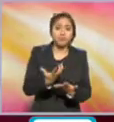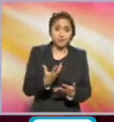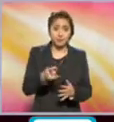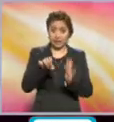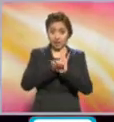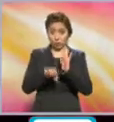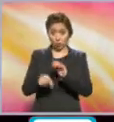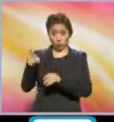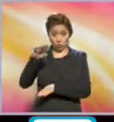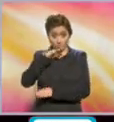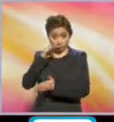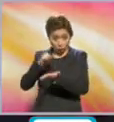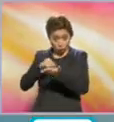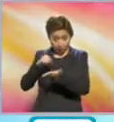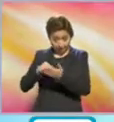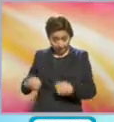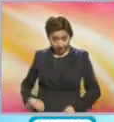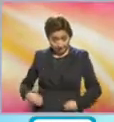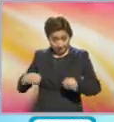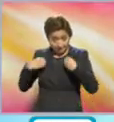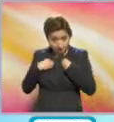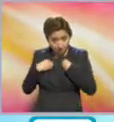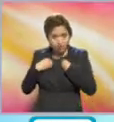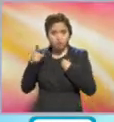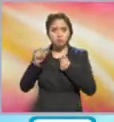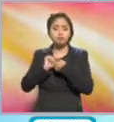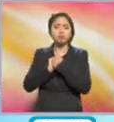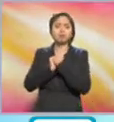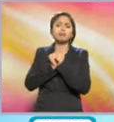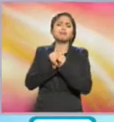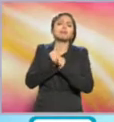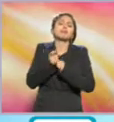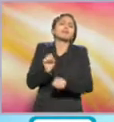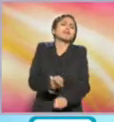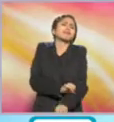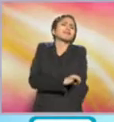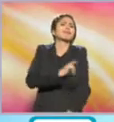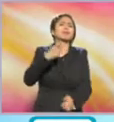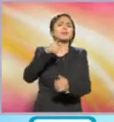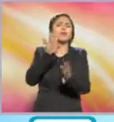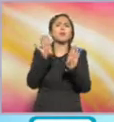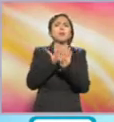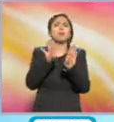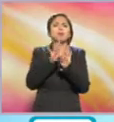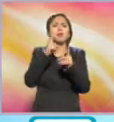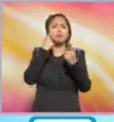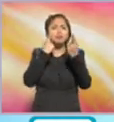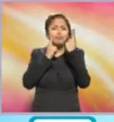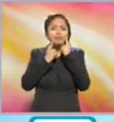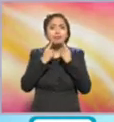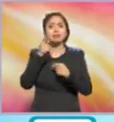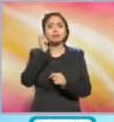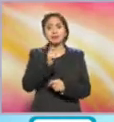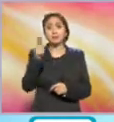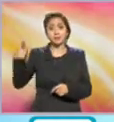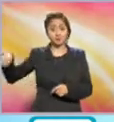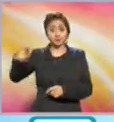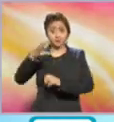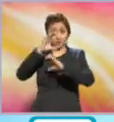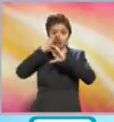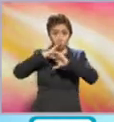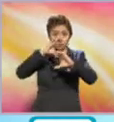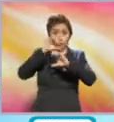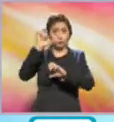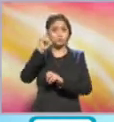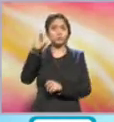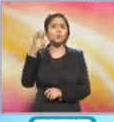mamá siga en este plano, Claro, te mueve. Sin duda. es emoción, ¿no? Y es la magia de los artistas, justamente pues Juan